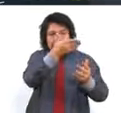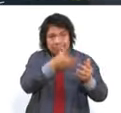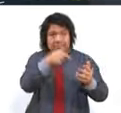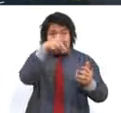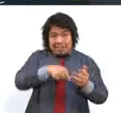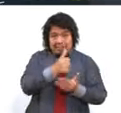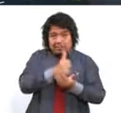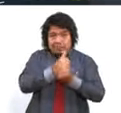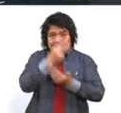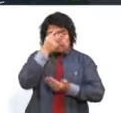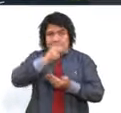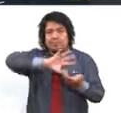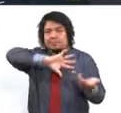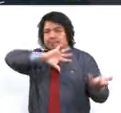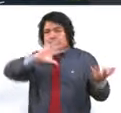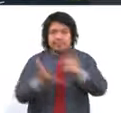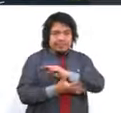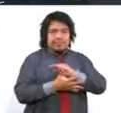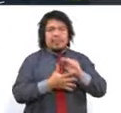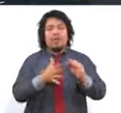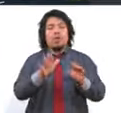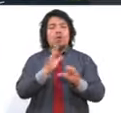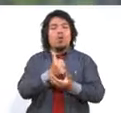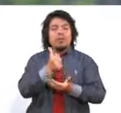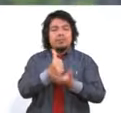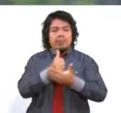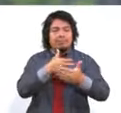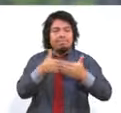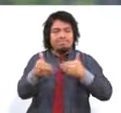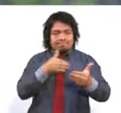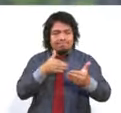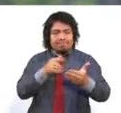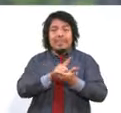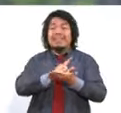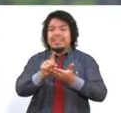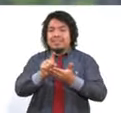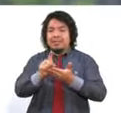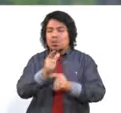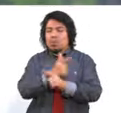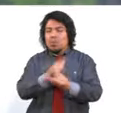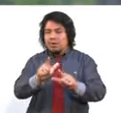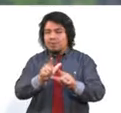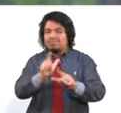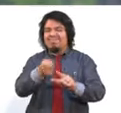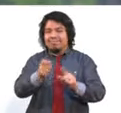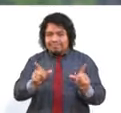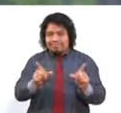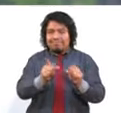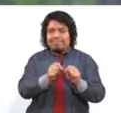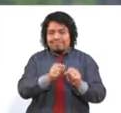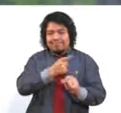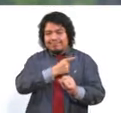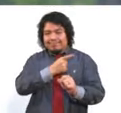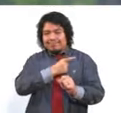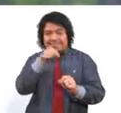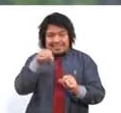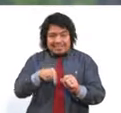esta capital en una ciudad innovadora y de derechos. En pocas palabras,